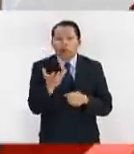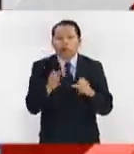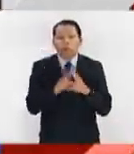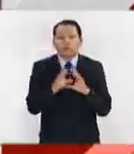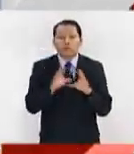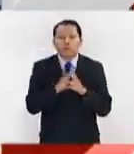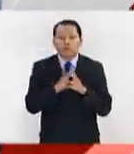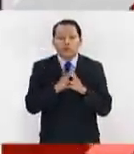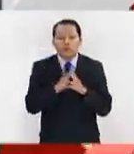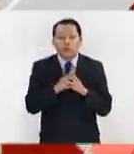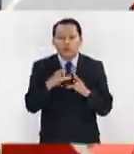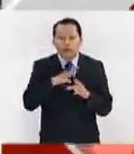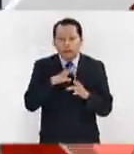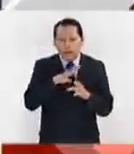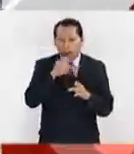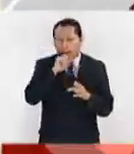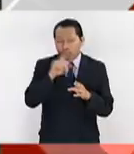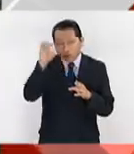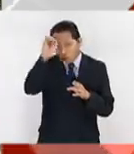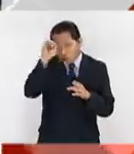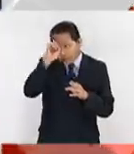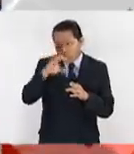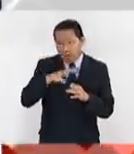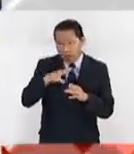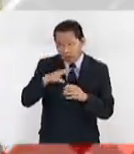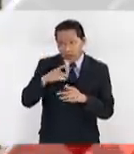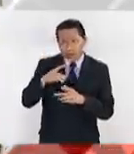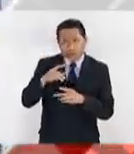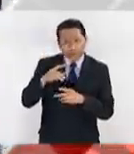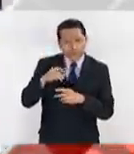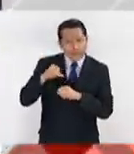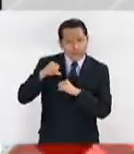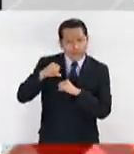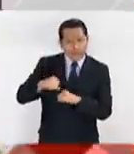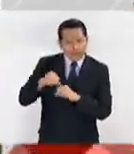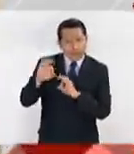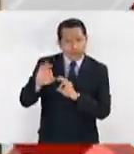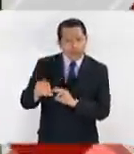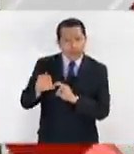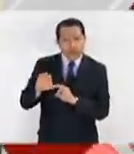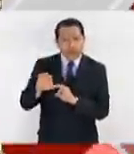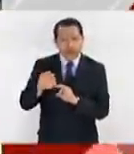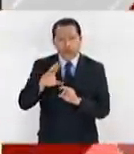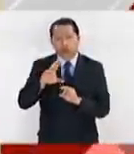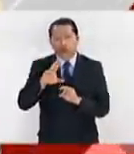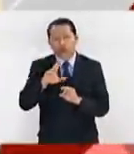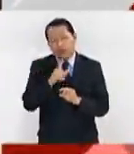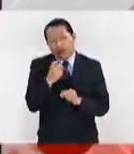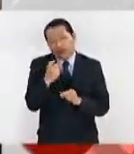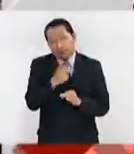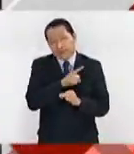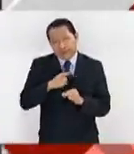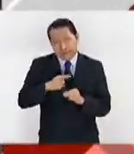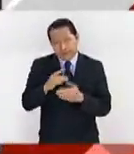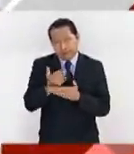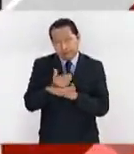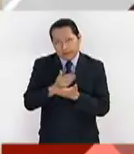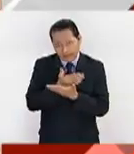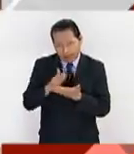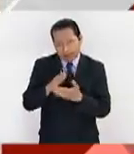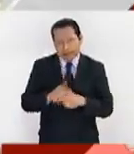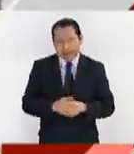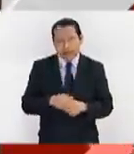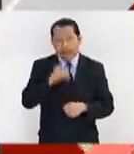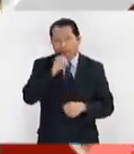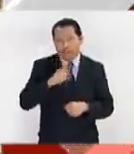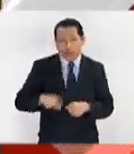tener una opinión de alguna autoridad competente, no alguien que sea juez y parte. El jefe de gobierno de la Ciudad